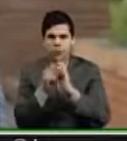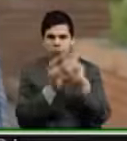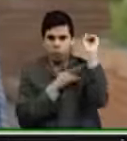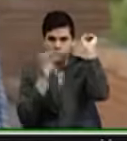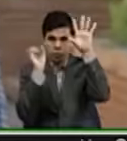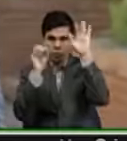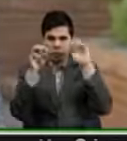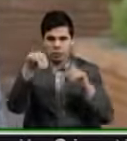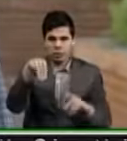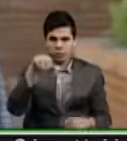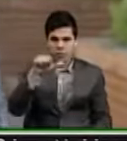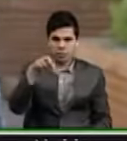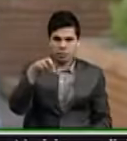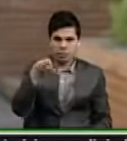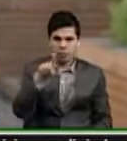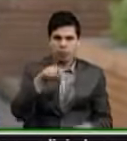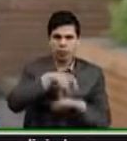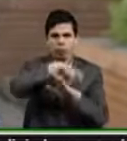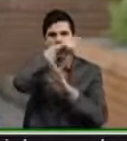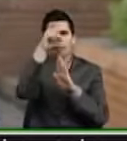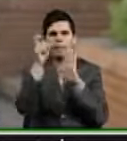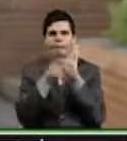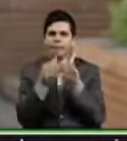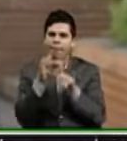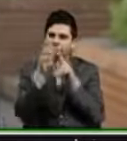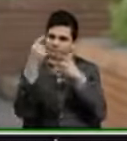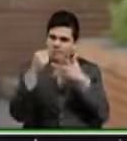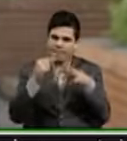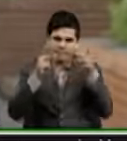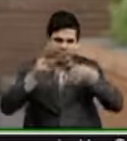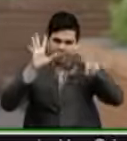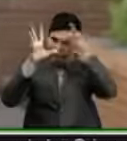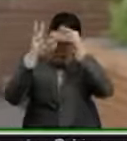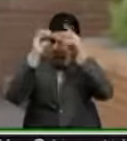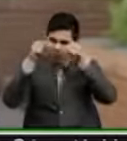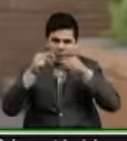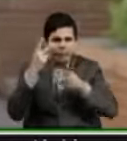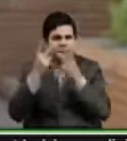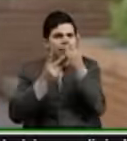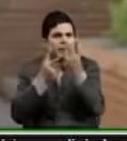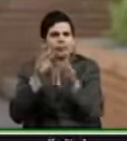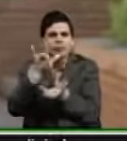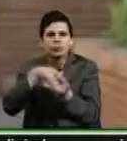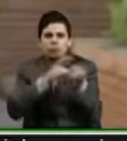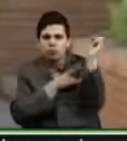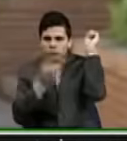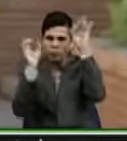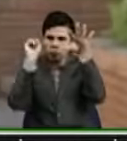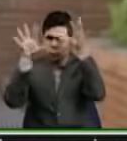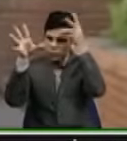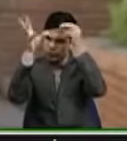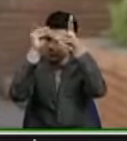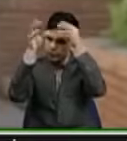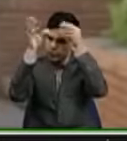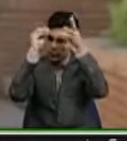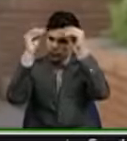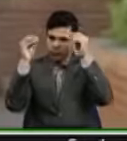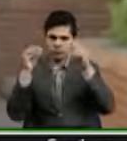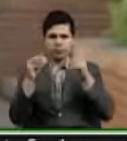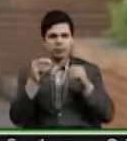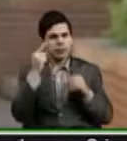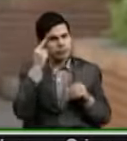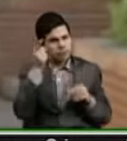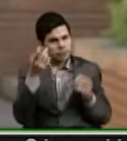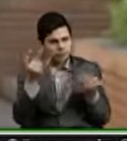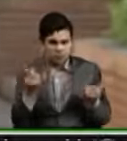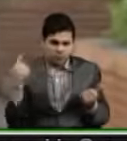información geográfico móvil para ayudar a mejorar la experiencia de las personas que visitan el campus universitario de la Universidad Industrial de Santander, ya que no